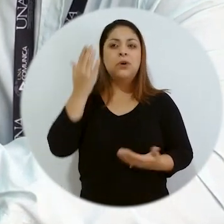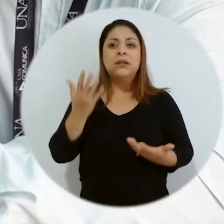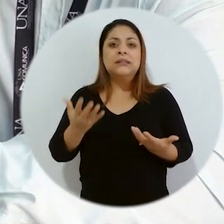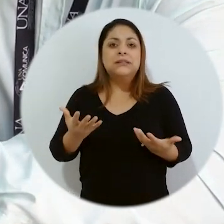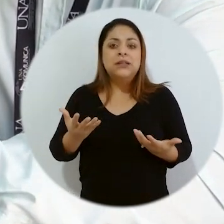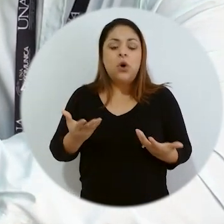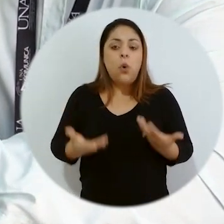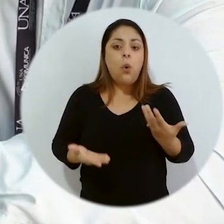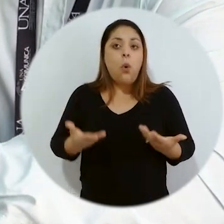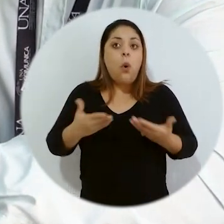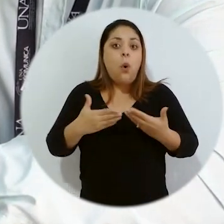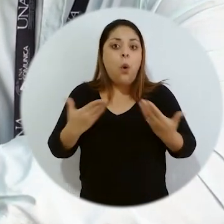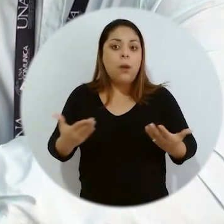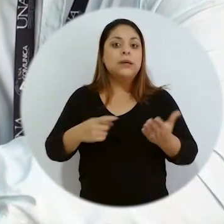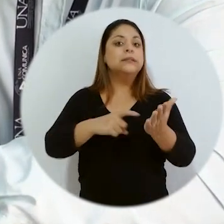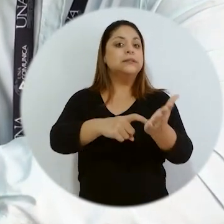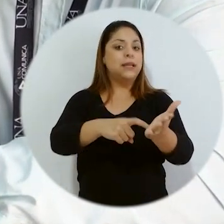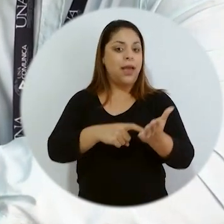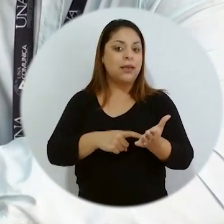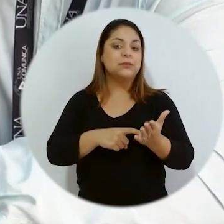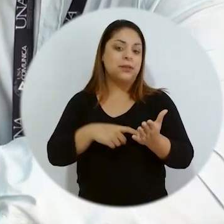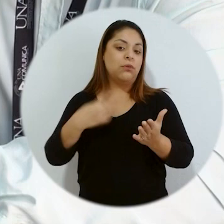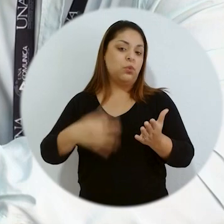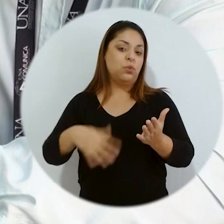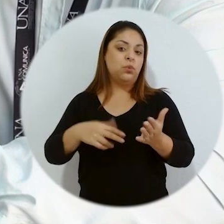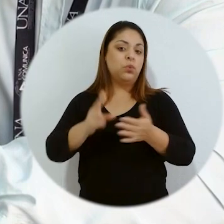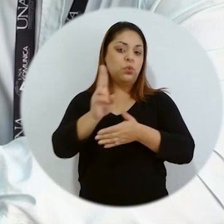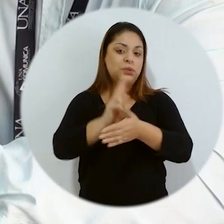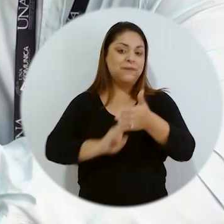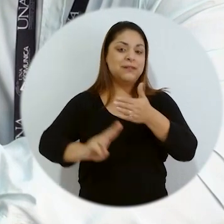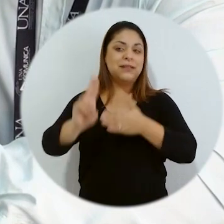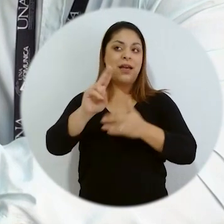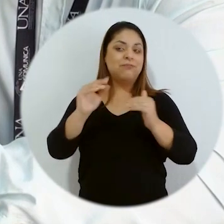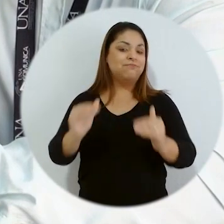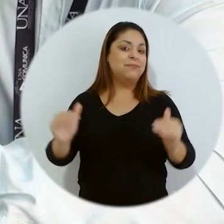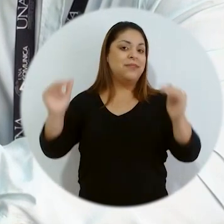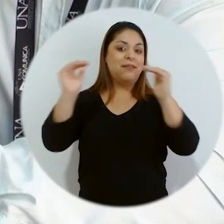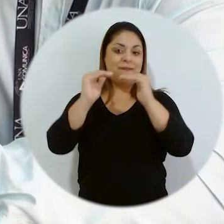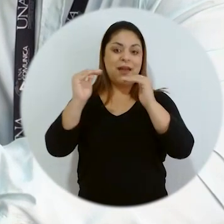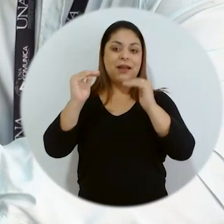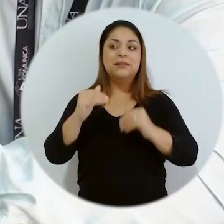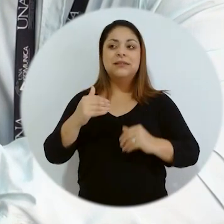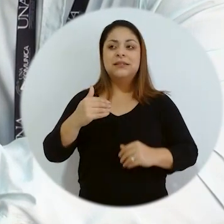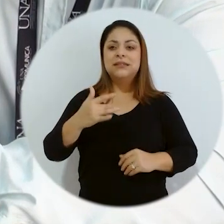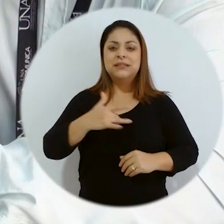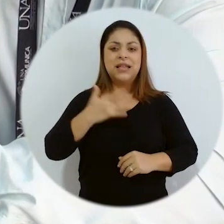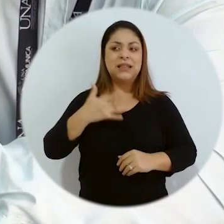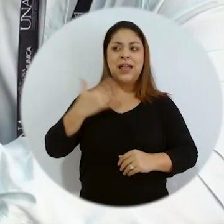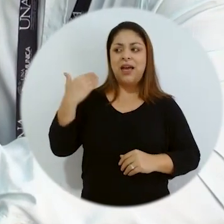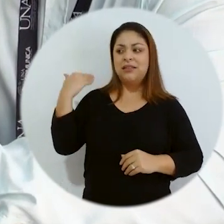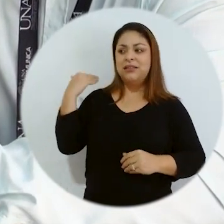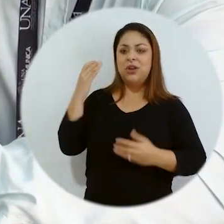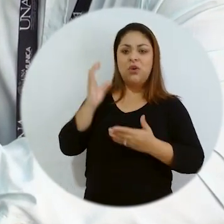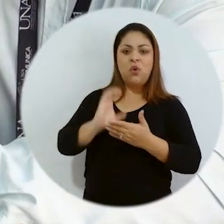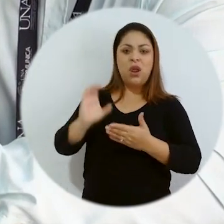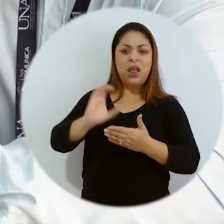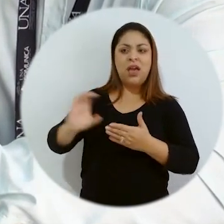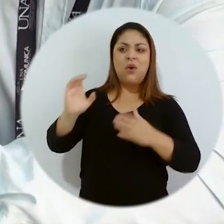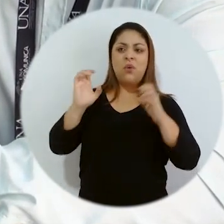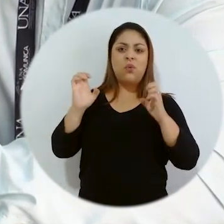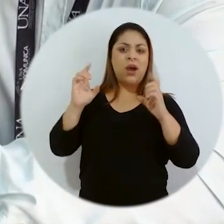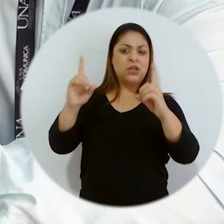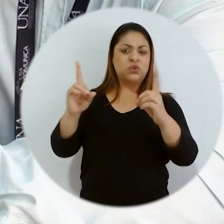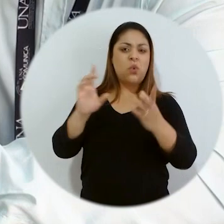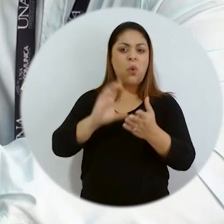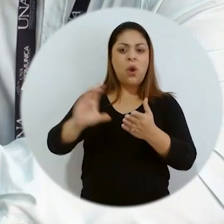frustraciones, ¿verdad?, porque tal vez no tienen tan claro pues el nivel de exigencia, ¿verdad?, que tiene una universidad, ¿verdad?, y vienen tal vez con una